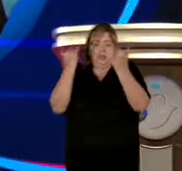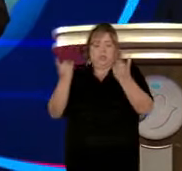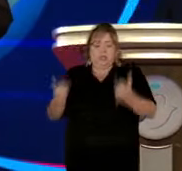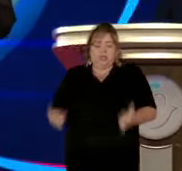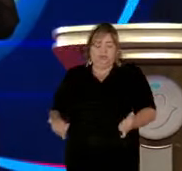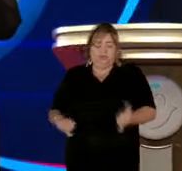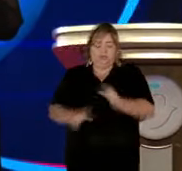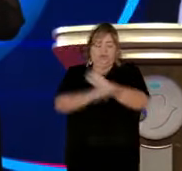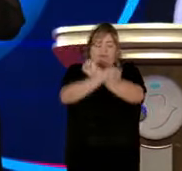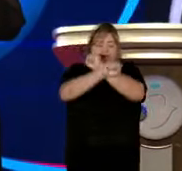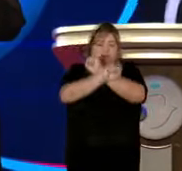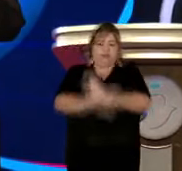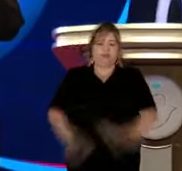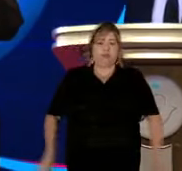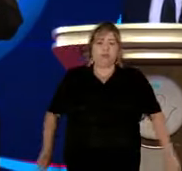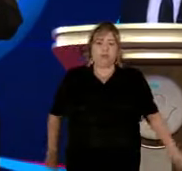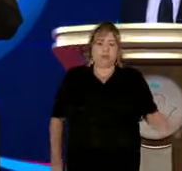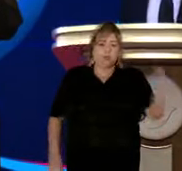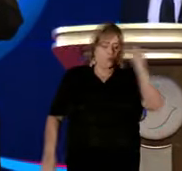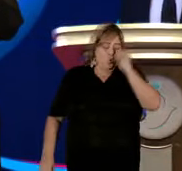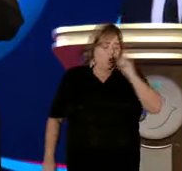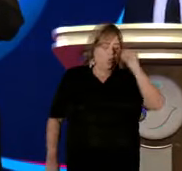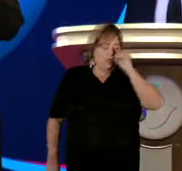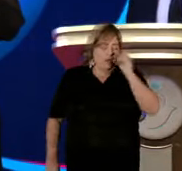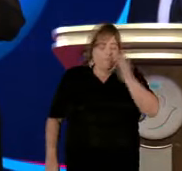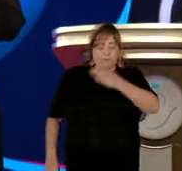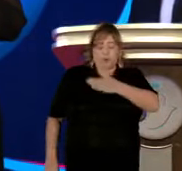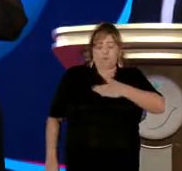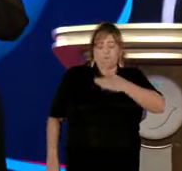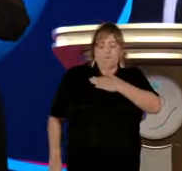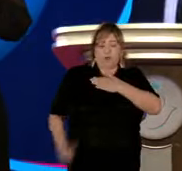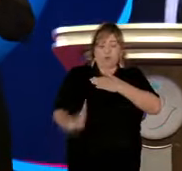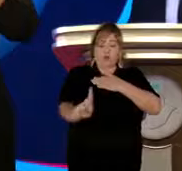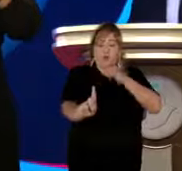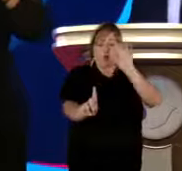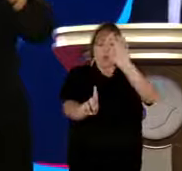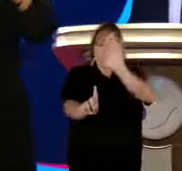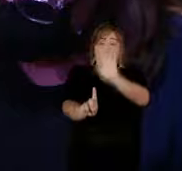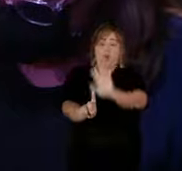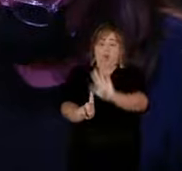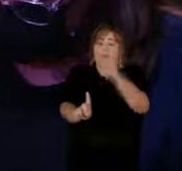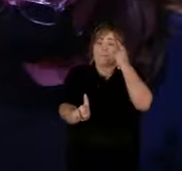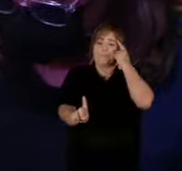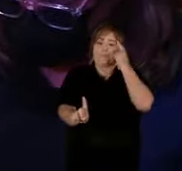corazón. Olguita, ponme la mano en el pecho de esta hermanita. Libre,